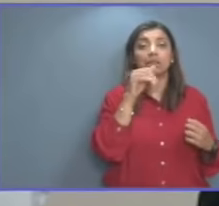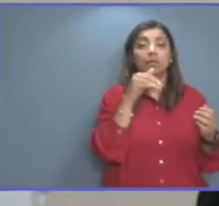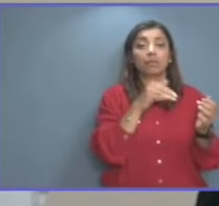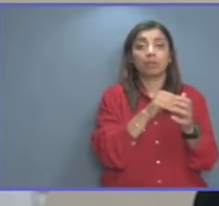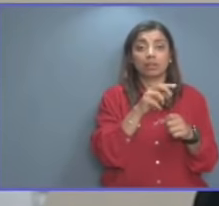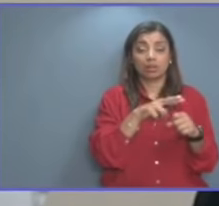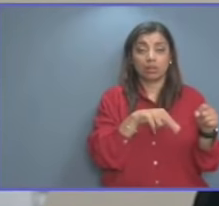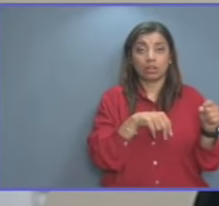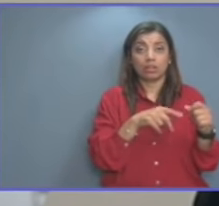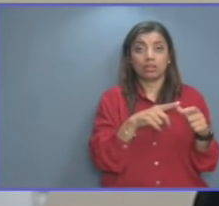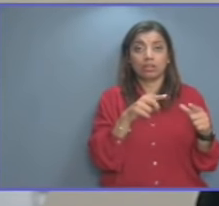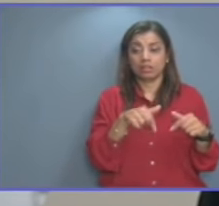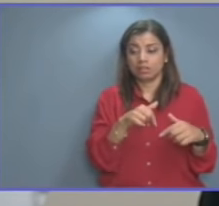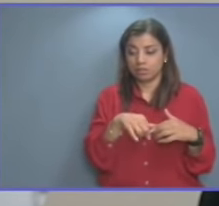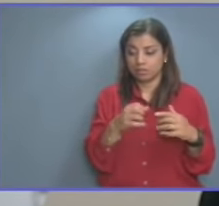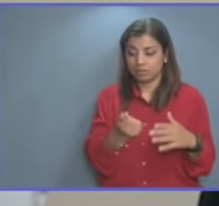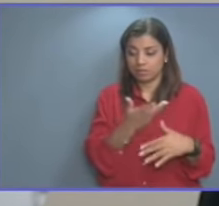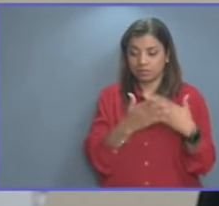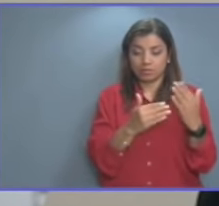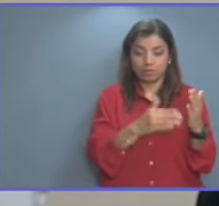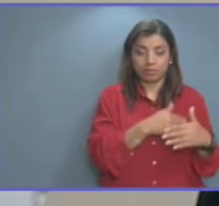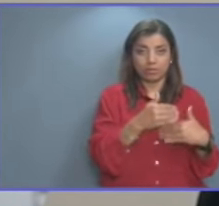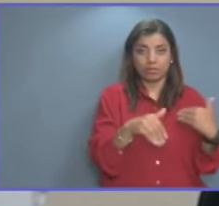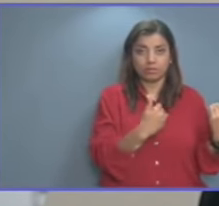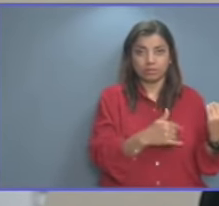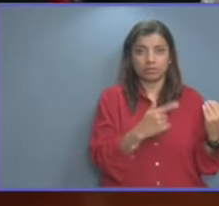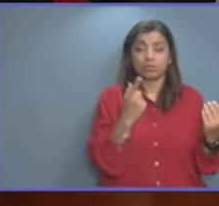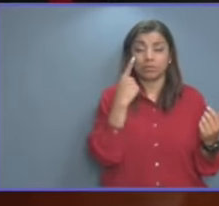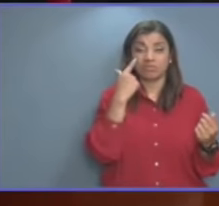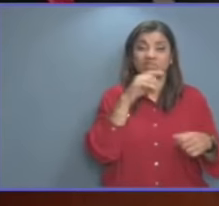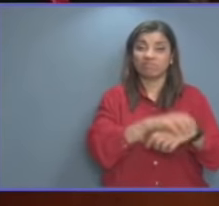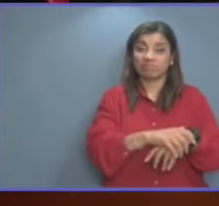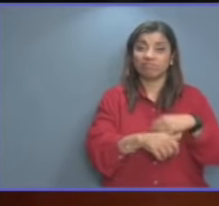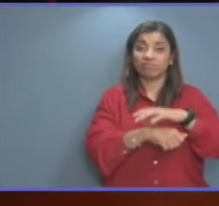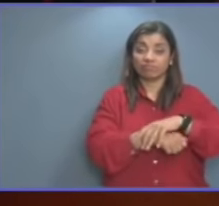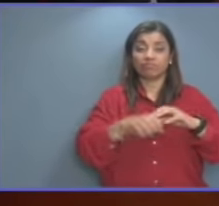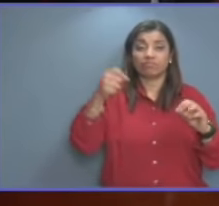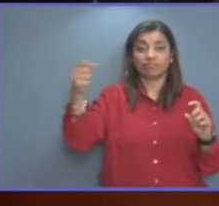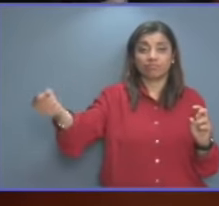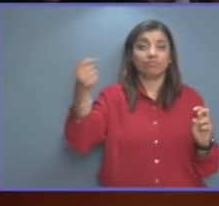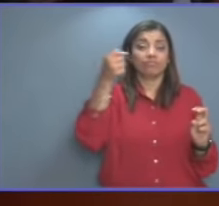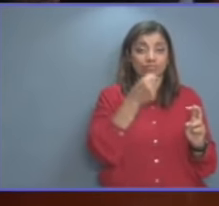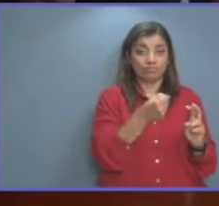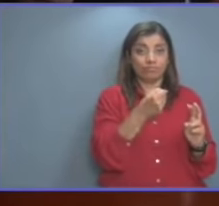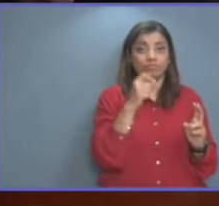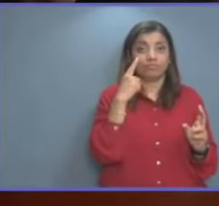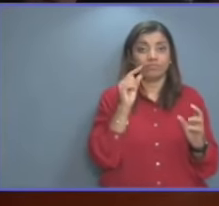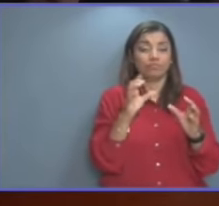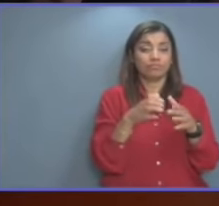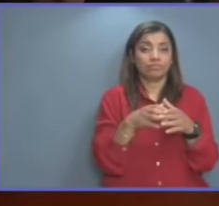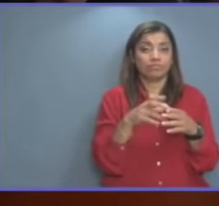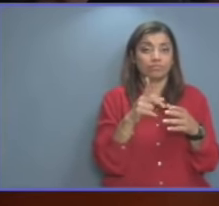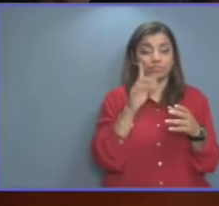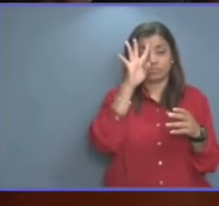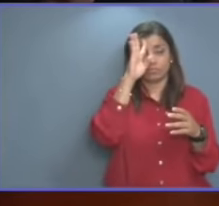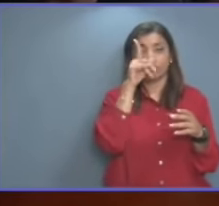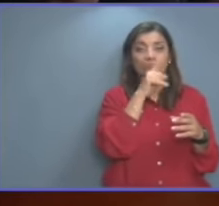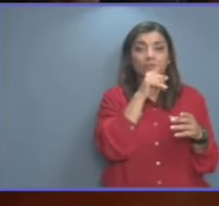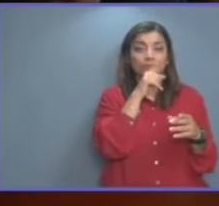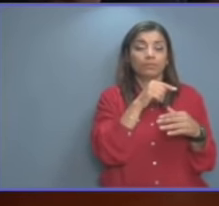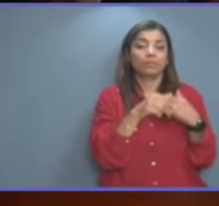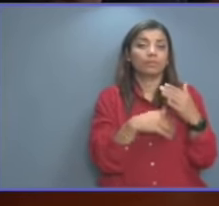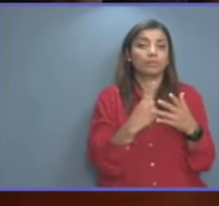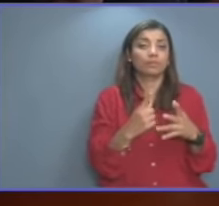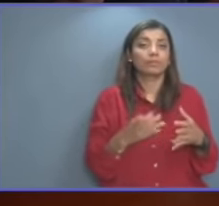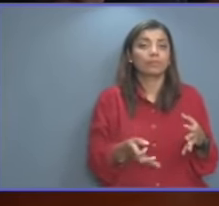ahora cuenta con una orden para ser llevado por apremio desde que fue conformada la comisión anti fachada ha revelado la